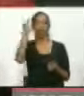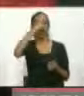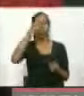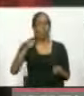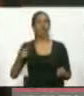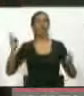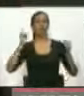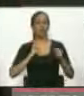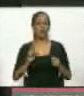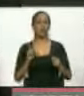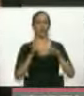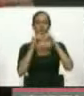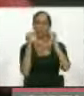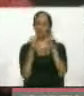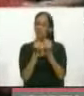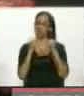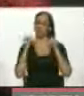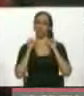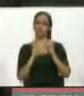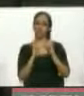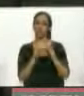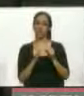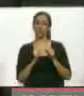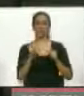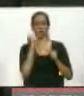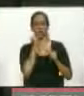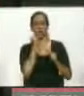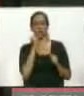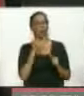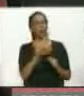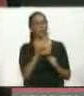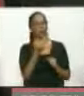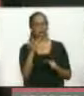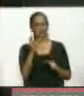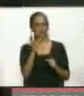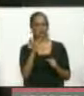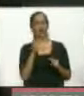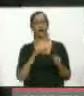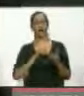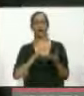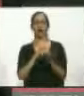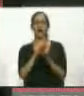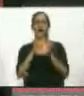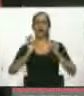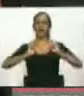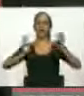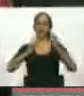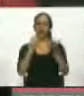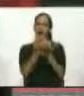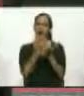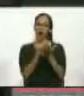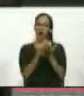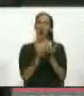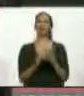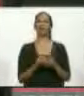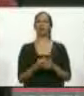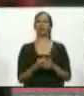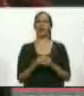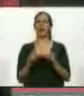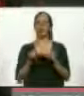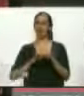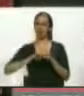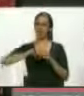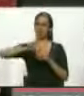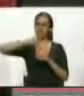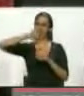mientras tanto el pueblo sigue clamando si con una serie de críticas sobre el tema económico sobre el tema de la inflación que está desmedida